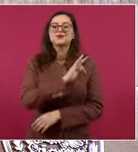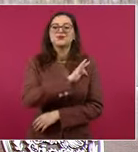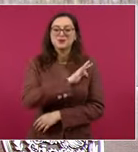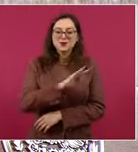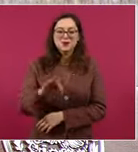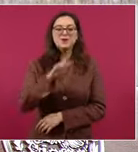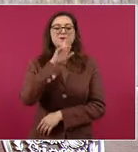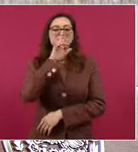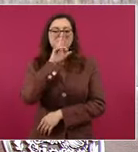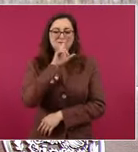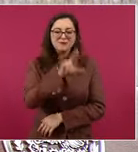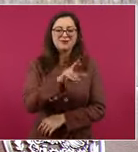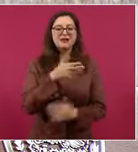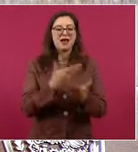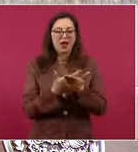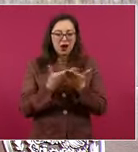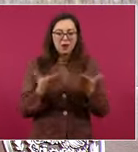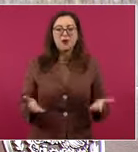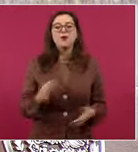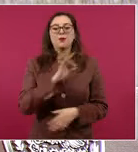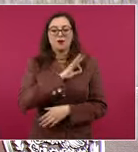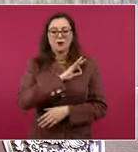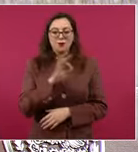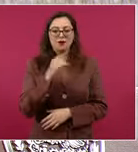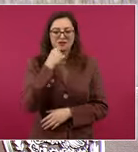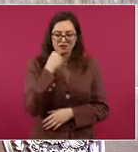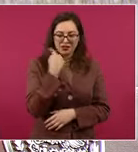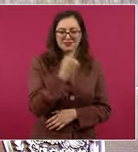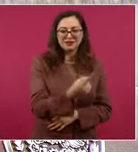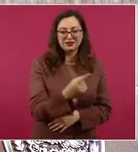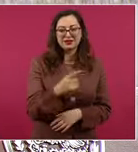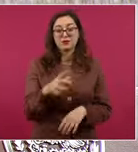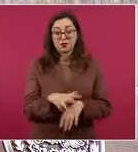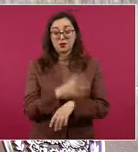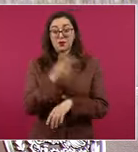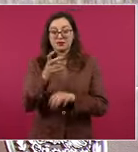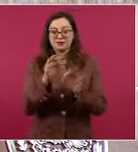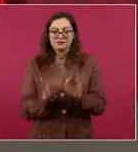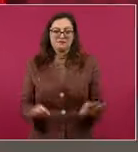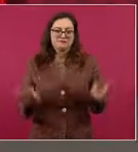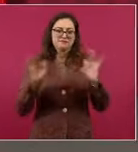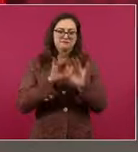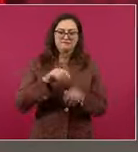hacerlo. Esa es la importancia que tiene esta conferencia